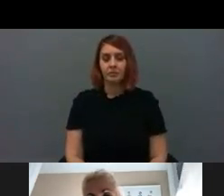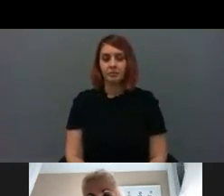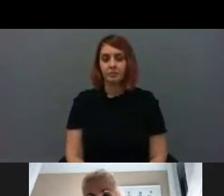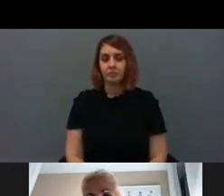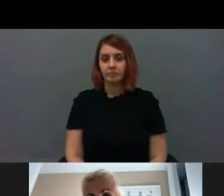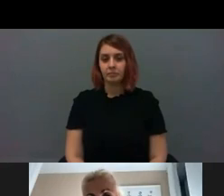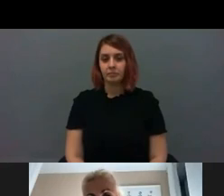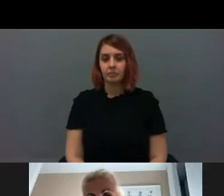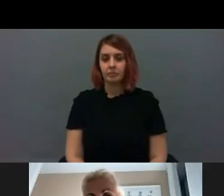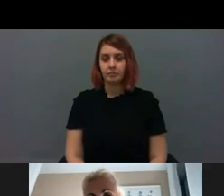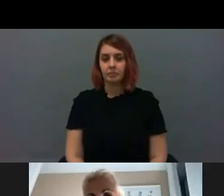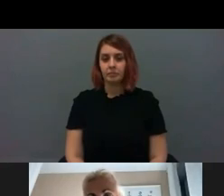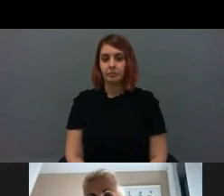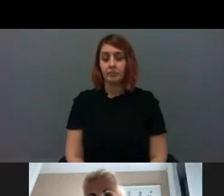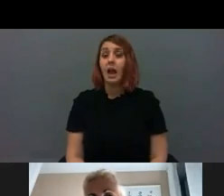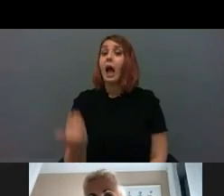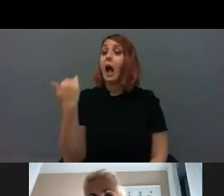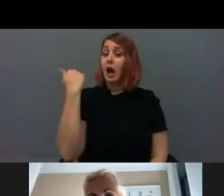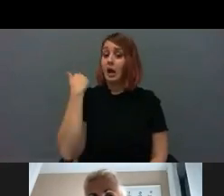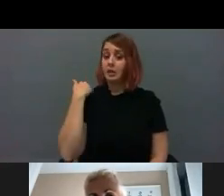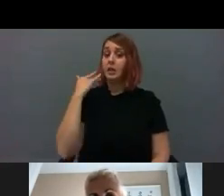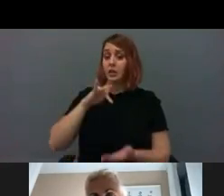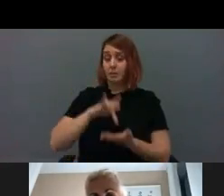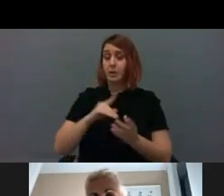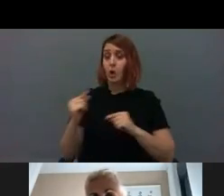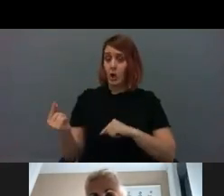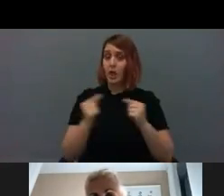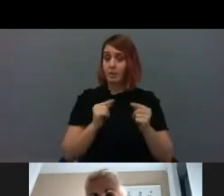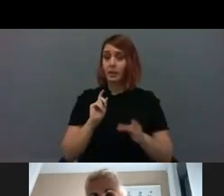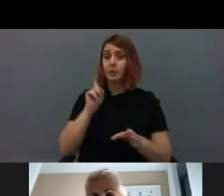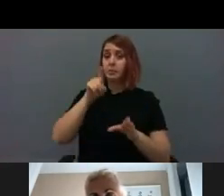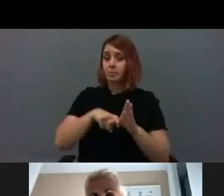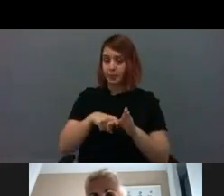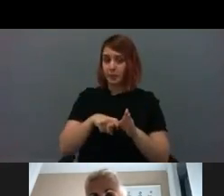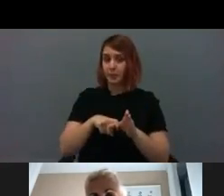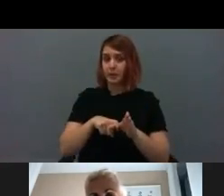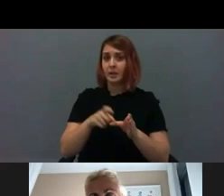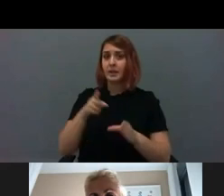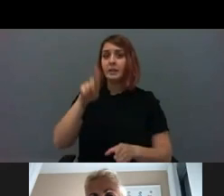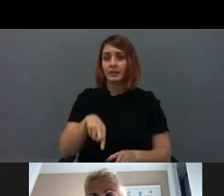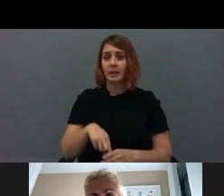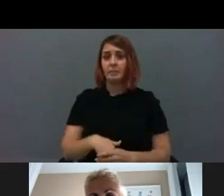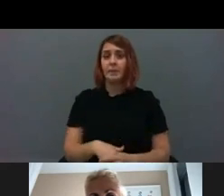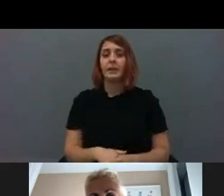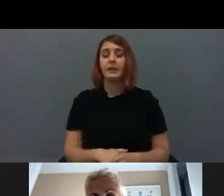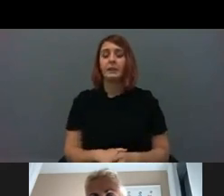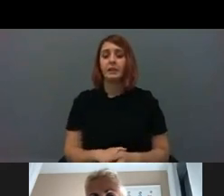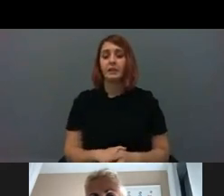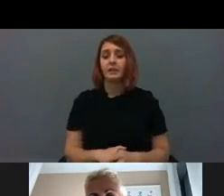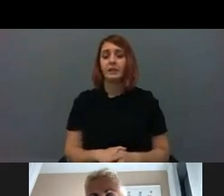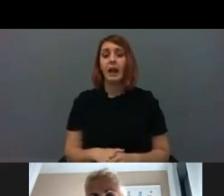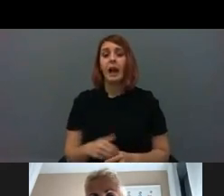yo en el debate. Estaba una